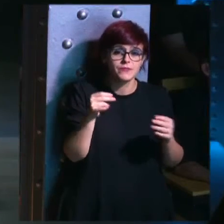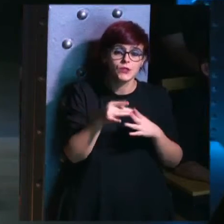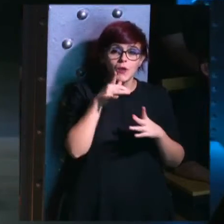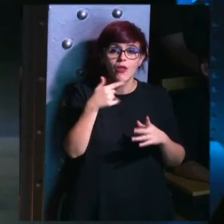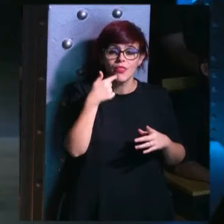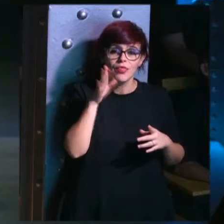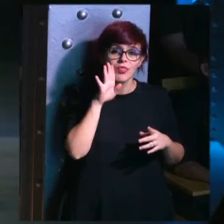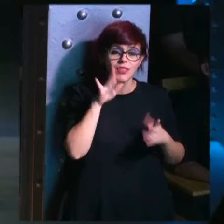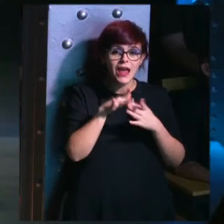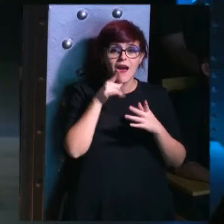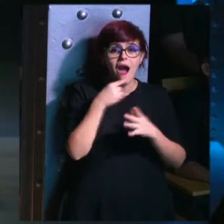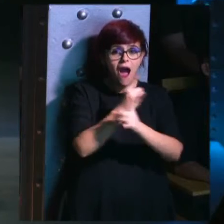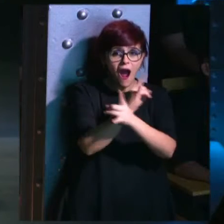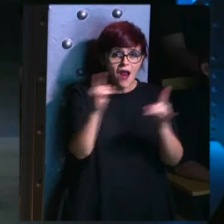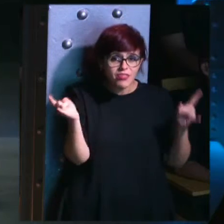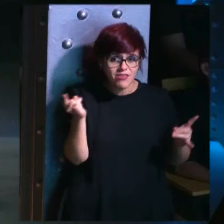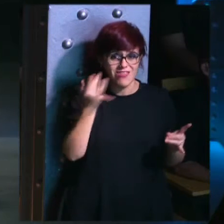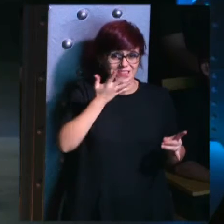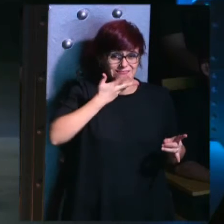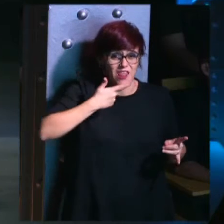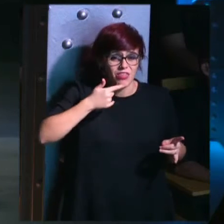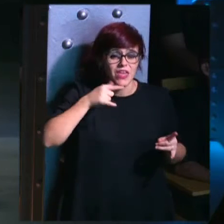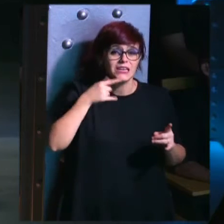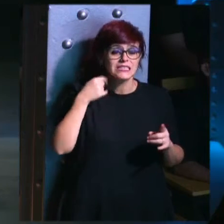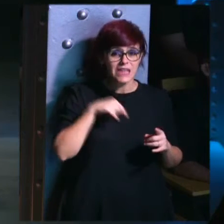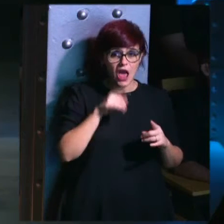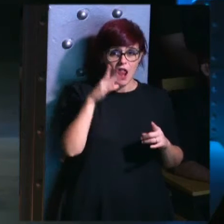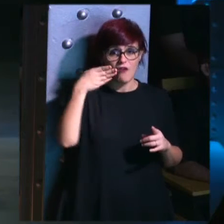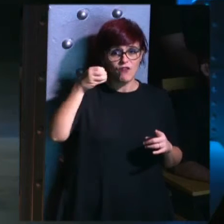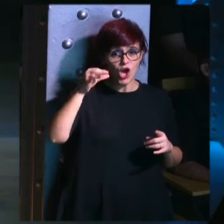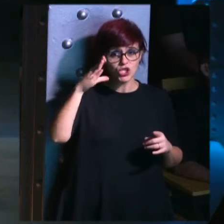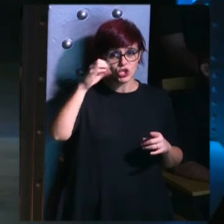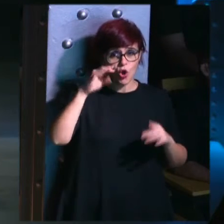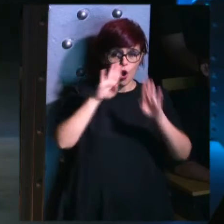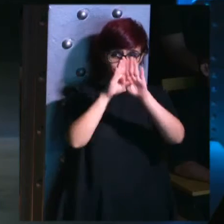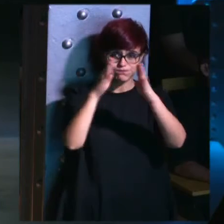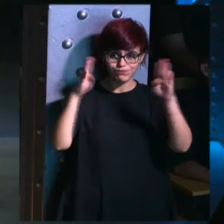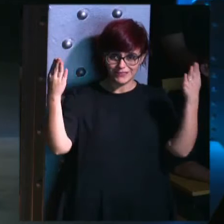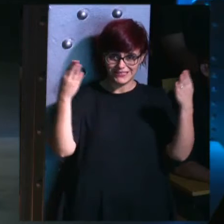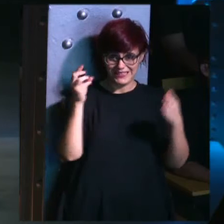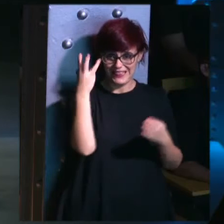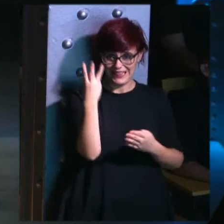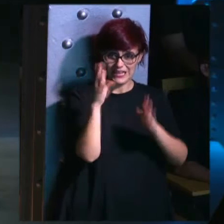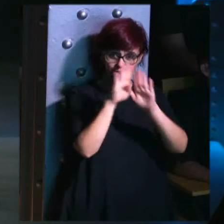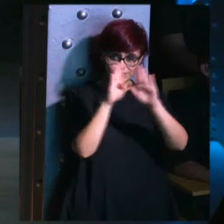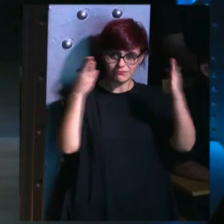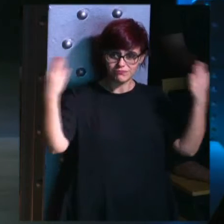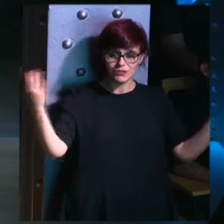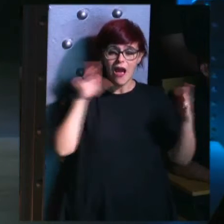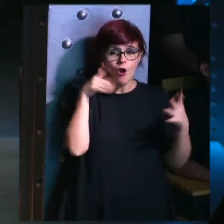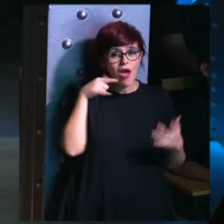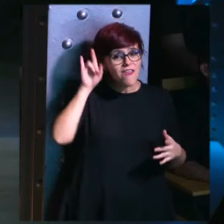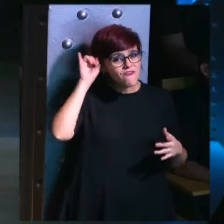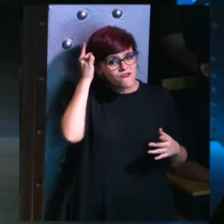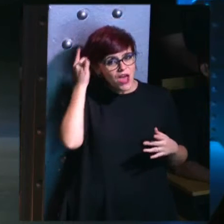decía antes, es el Jardín de las Delicias del Bosco, que es un tríptico, y estamos con el infierno, porque da mucho juego. Lo que estamos haciendo es, hemos recreado